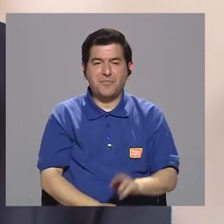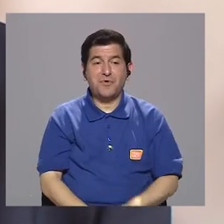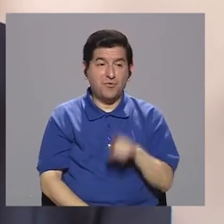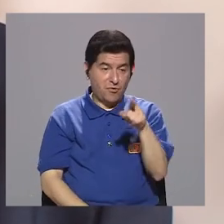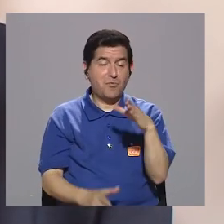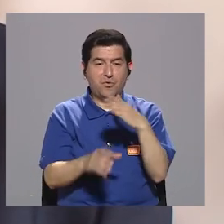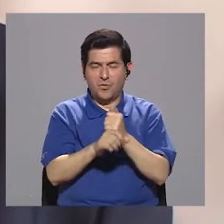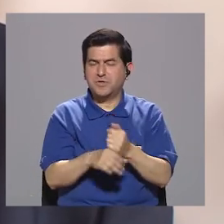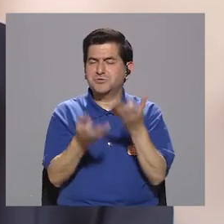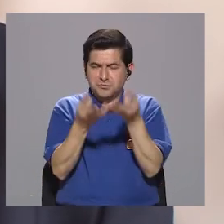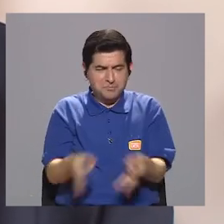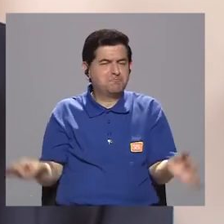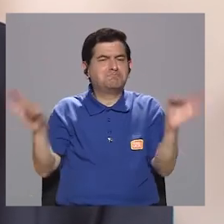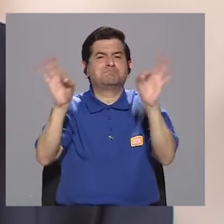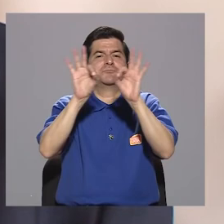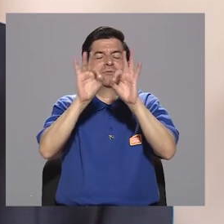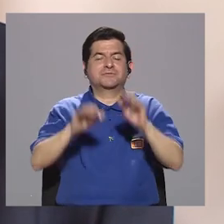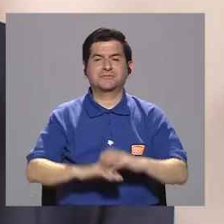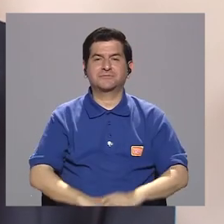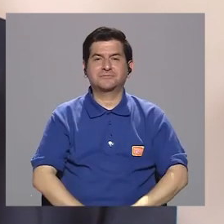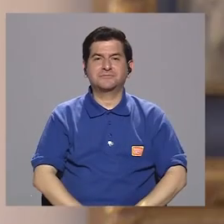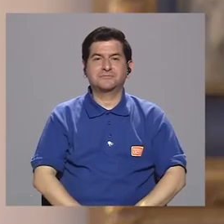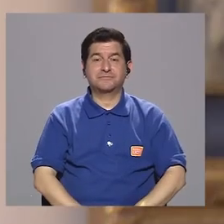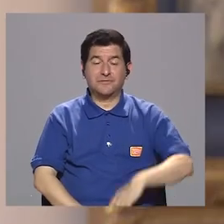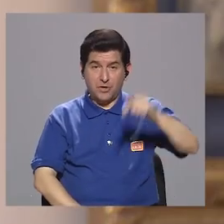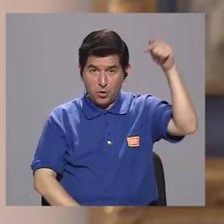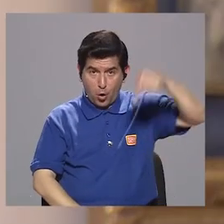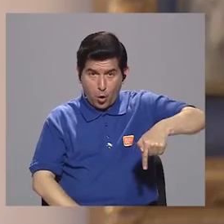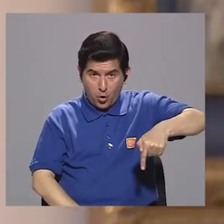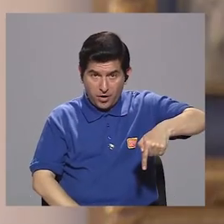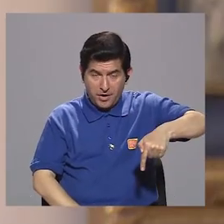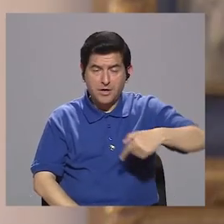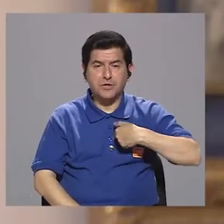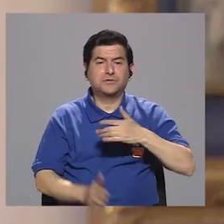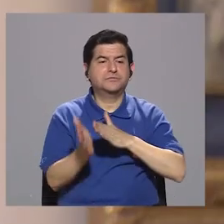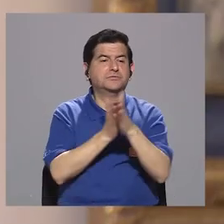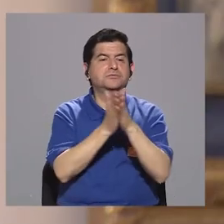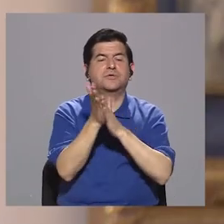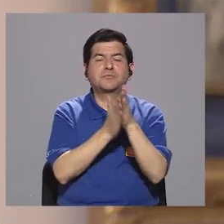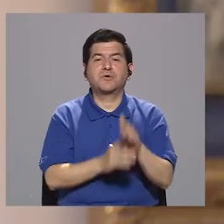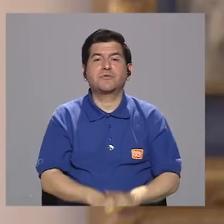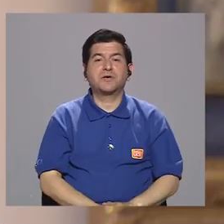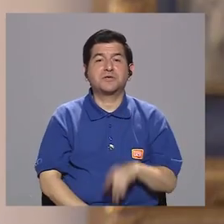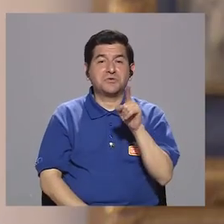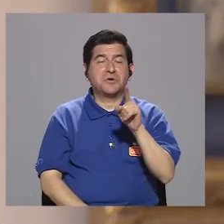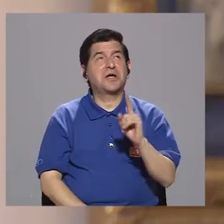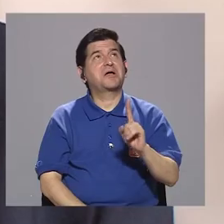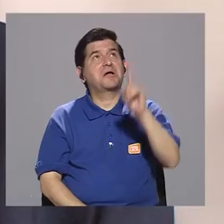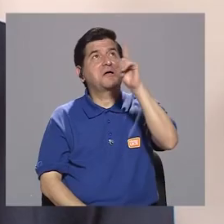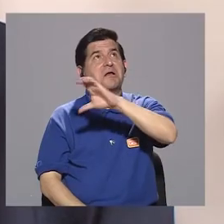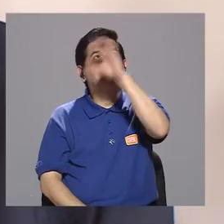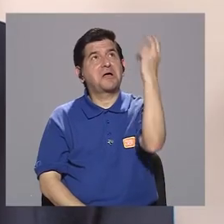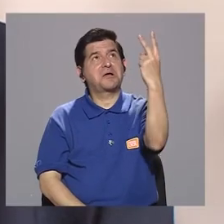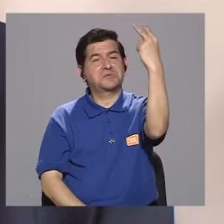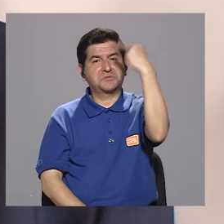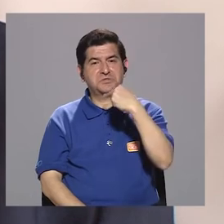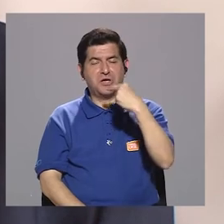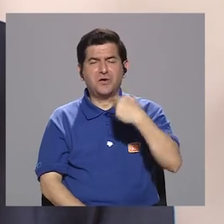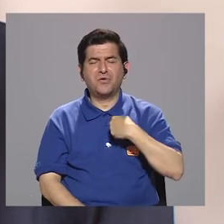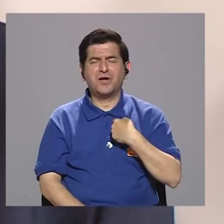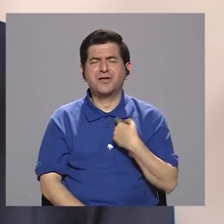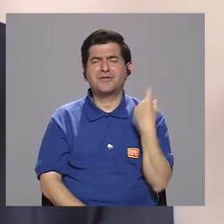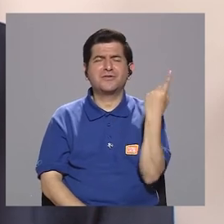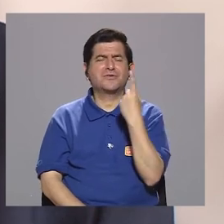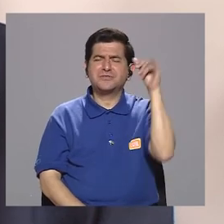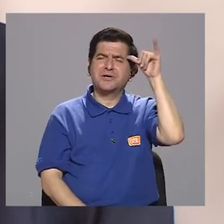cambió radicalmente. De manera que hoy aprovecho y si él me está viendo desde el cielo sabe que vivo